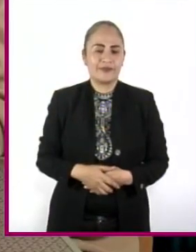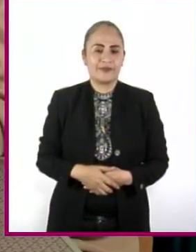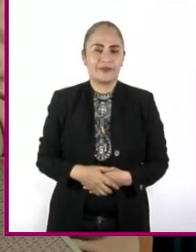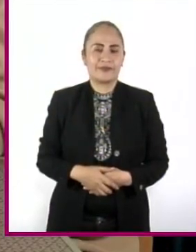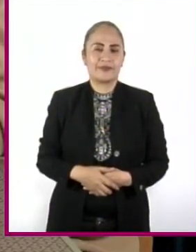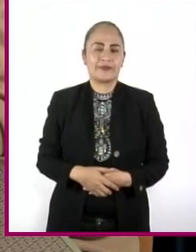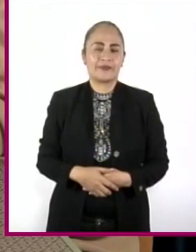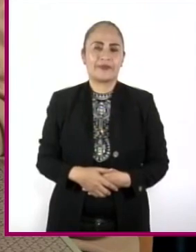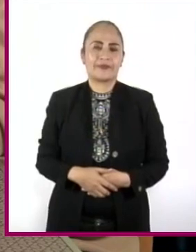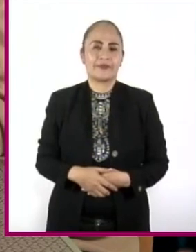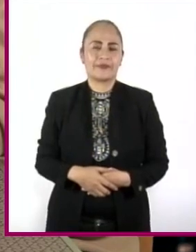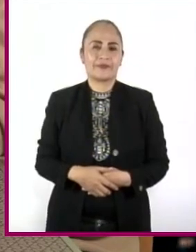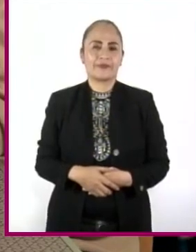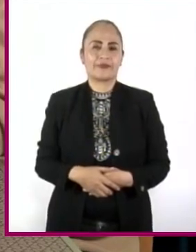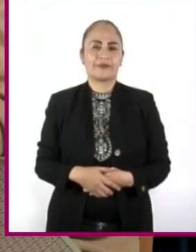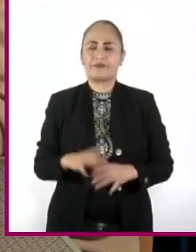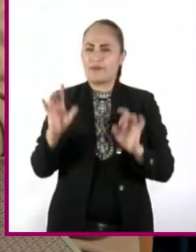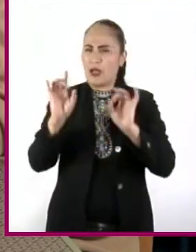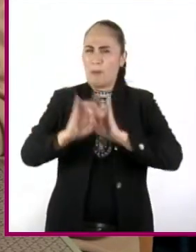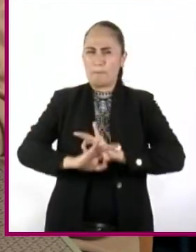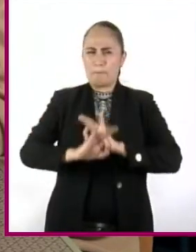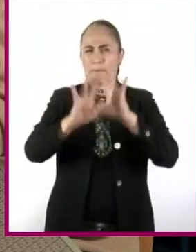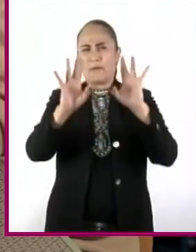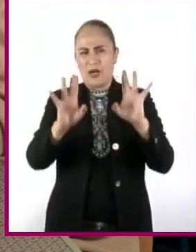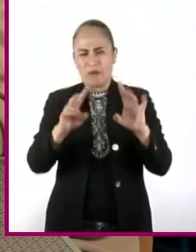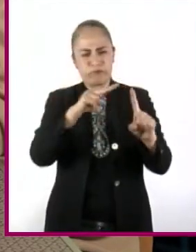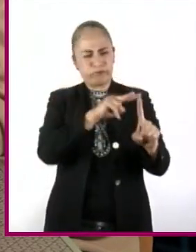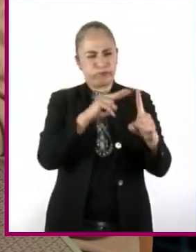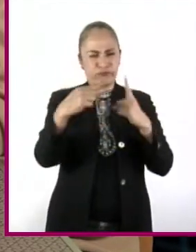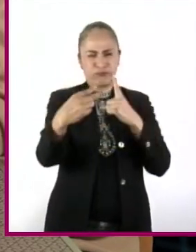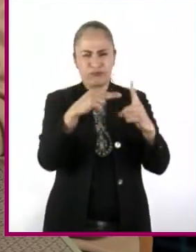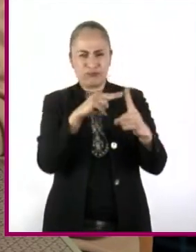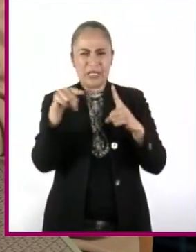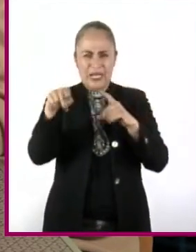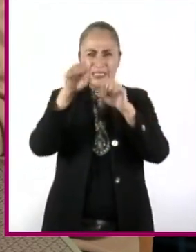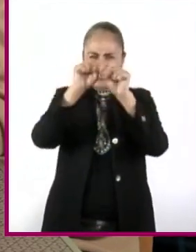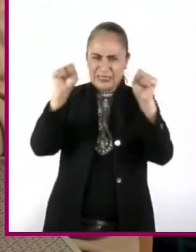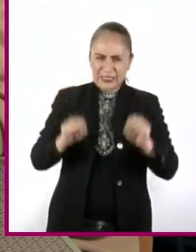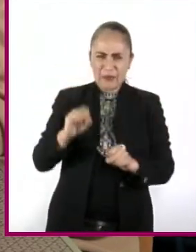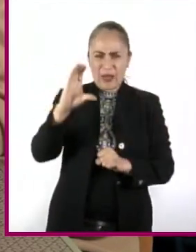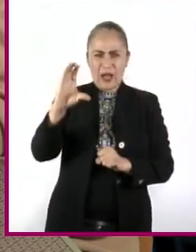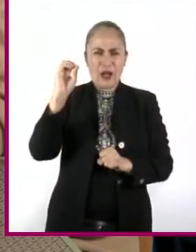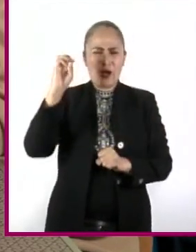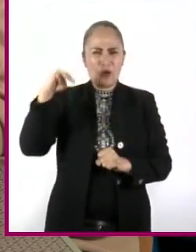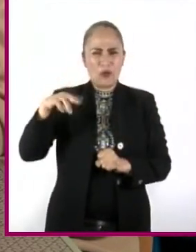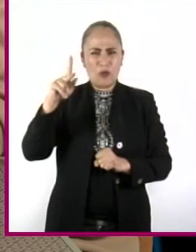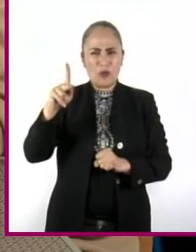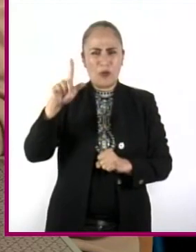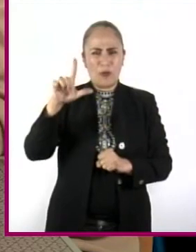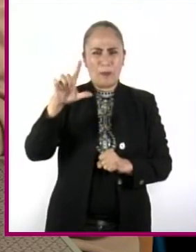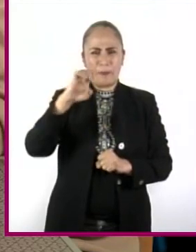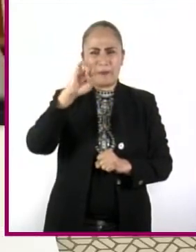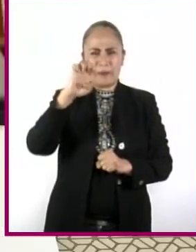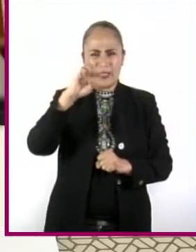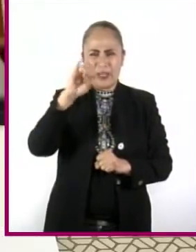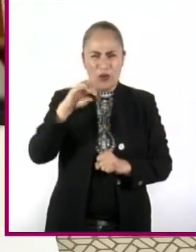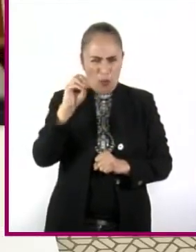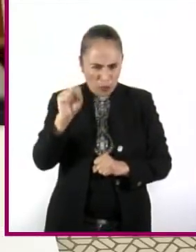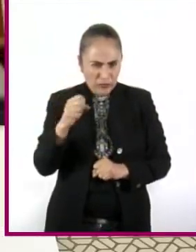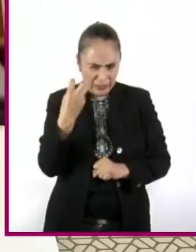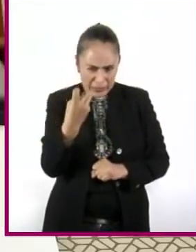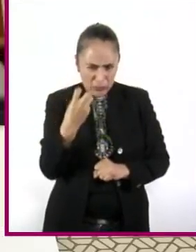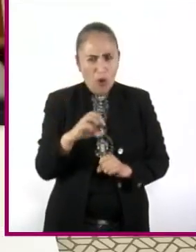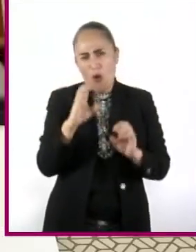¿Se podría estudiar cualquier fenómeno desde la perspectiva de los sistemas complejos? ¿O existen sistemas no complejos? Sí,